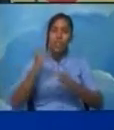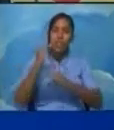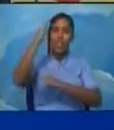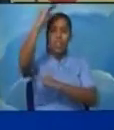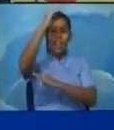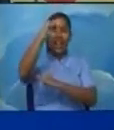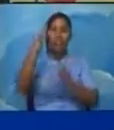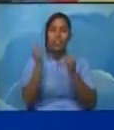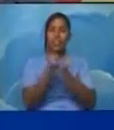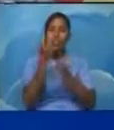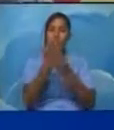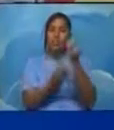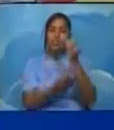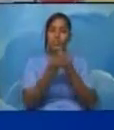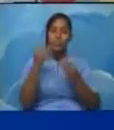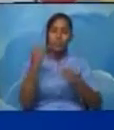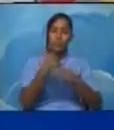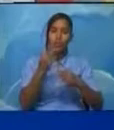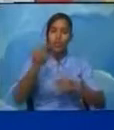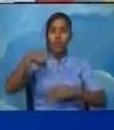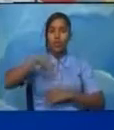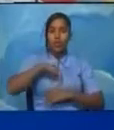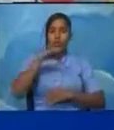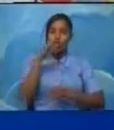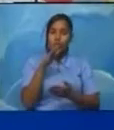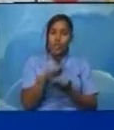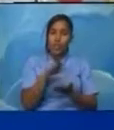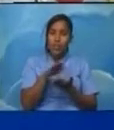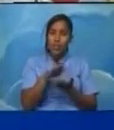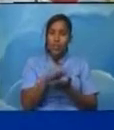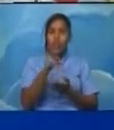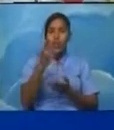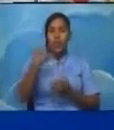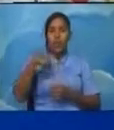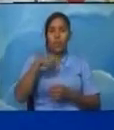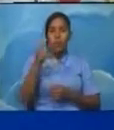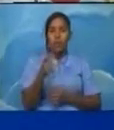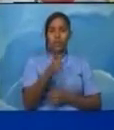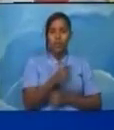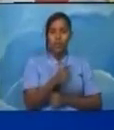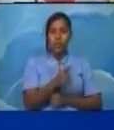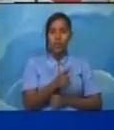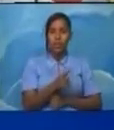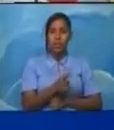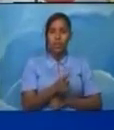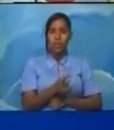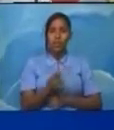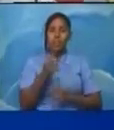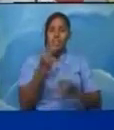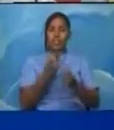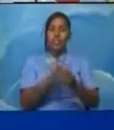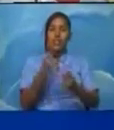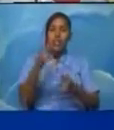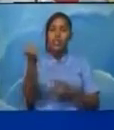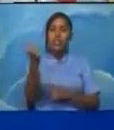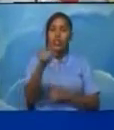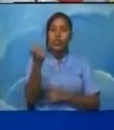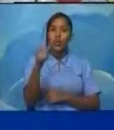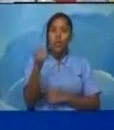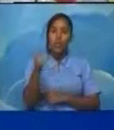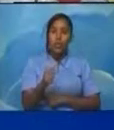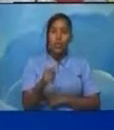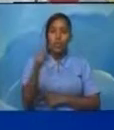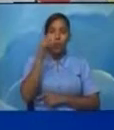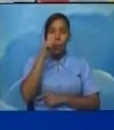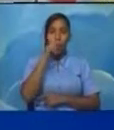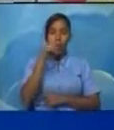grandotes como unas matas de coco y nosotros chirriquiticos, chirriquiticos. Hermano, esos 10 espías que